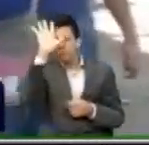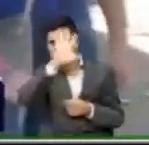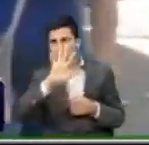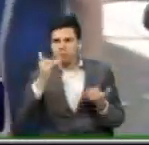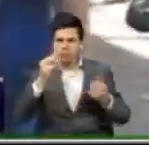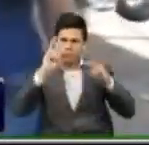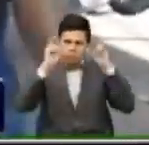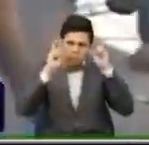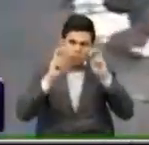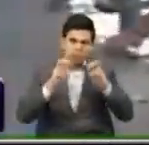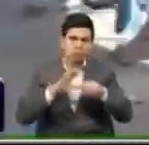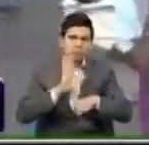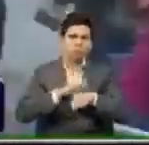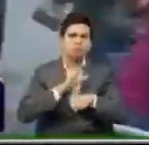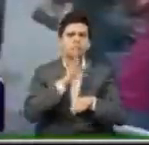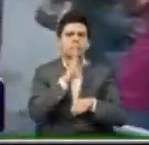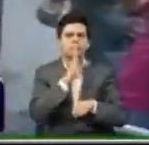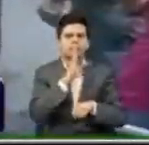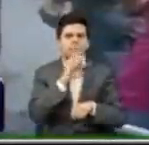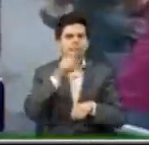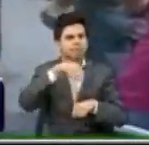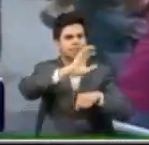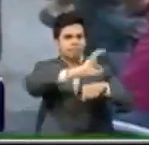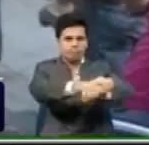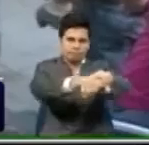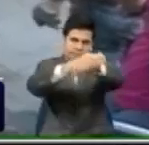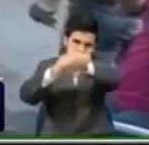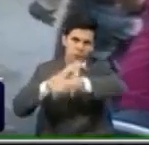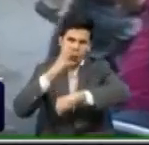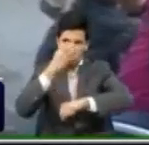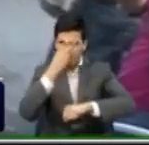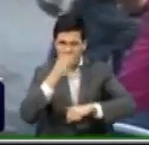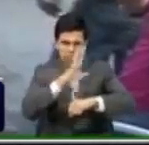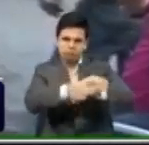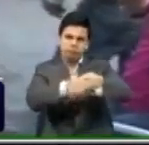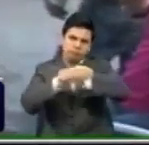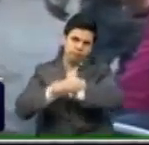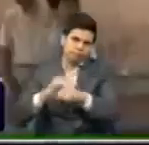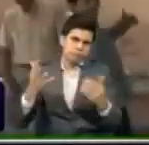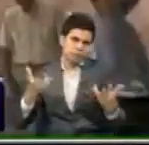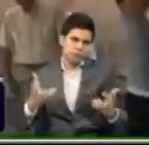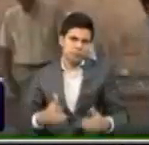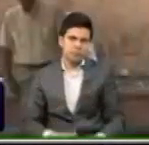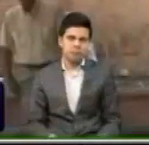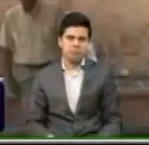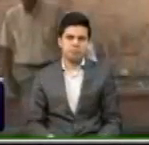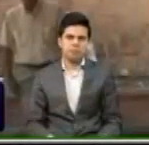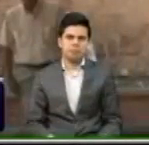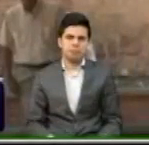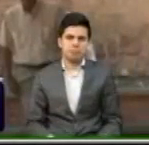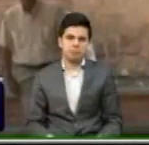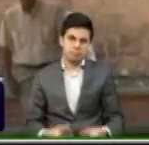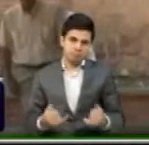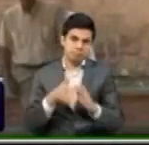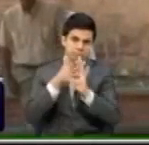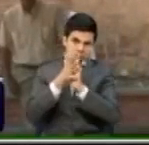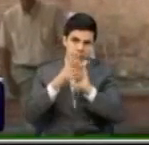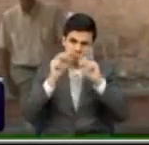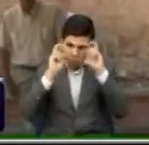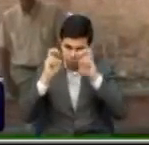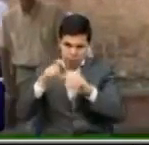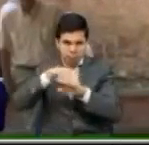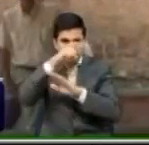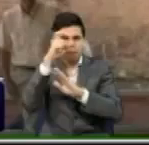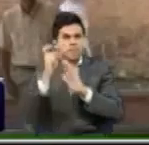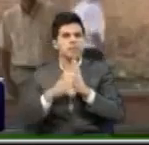investigaciones pertinentes para así poder dar con la captura del responsable de este crimen. Las autoridades continúan con la investigación para